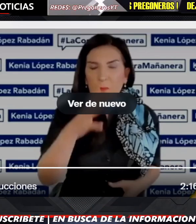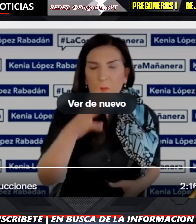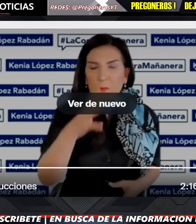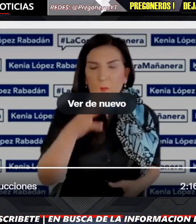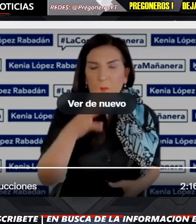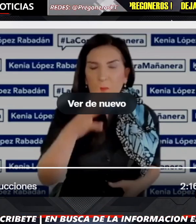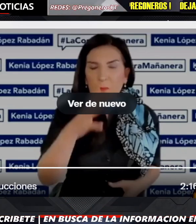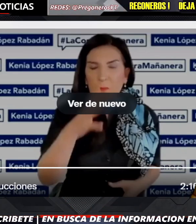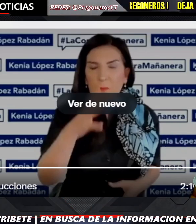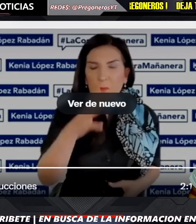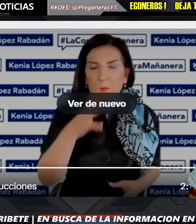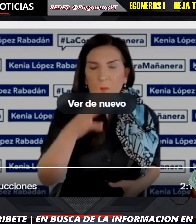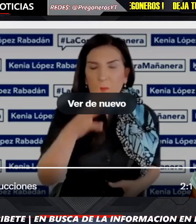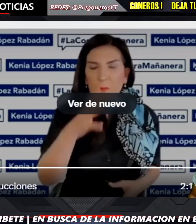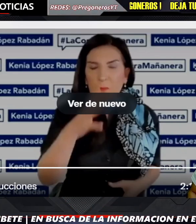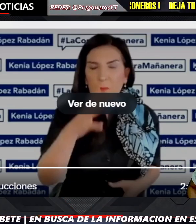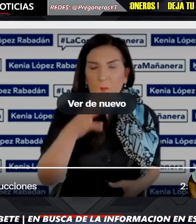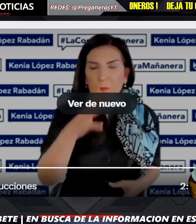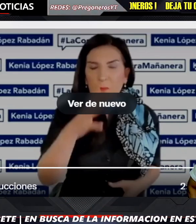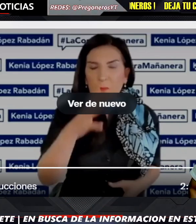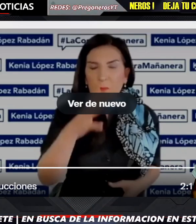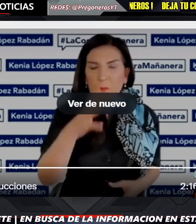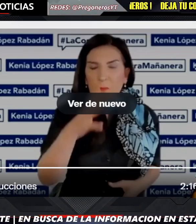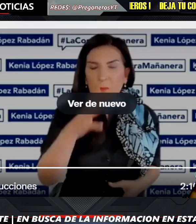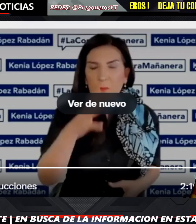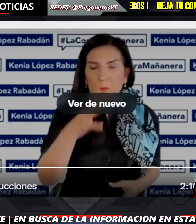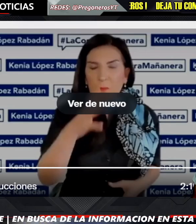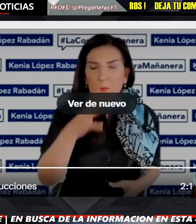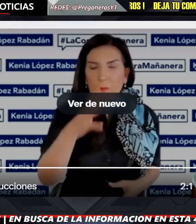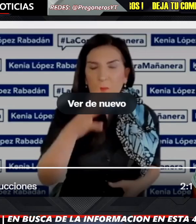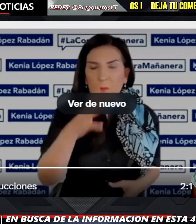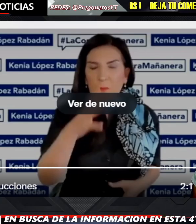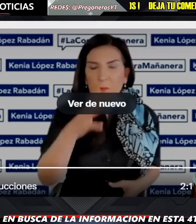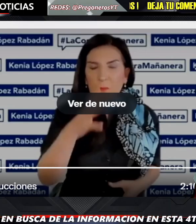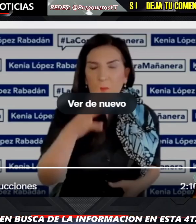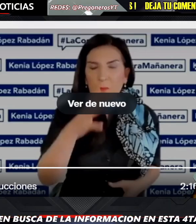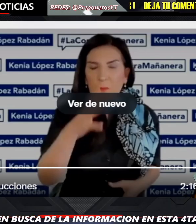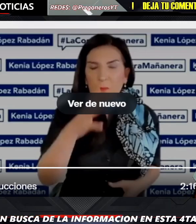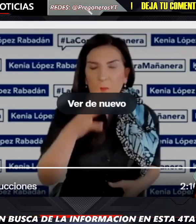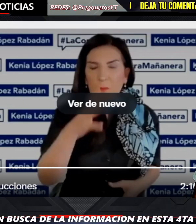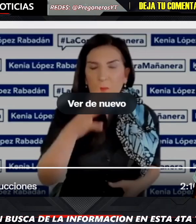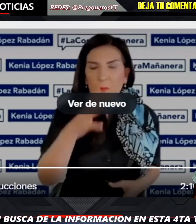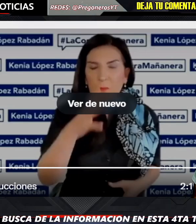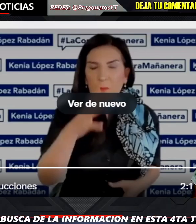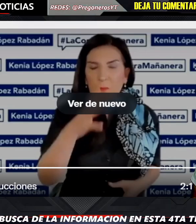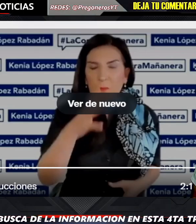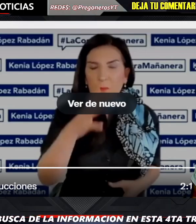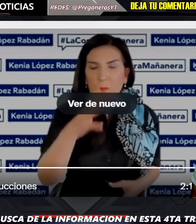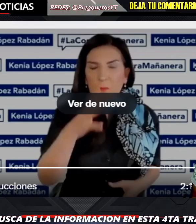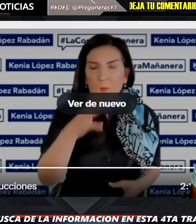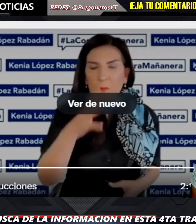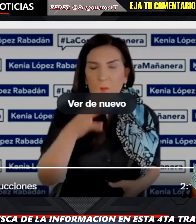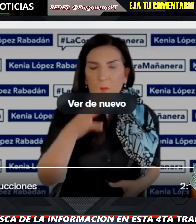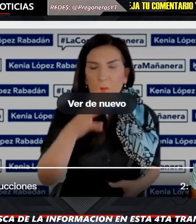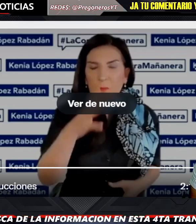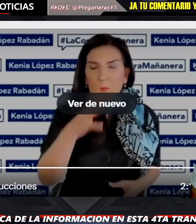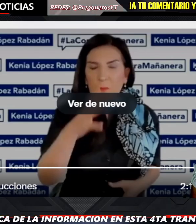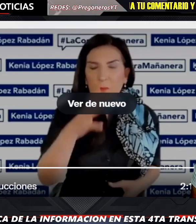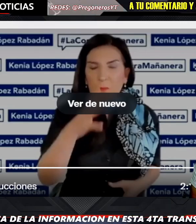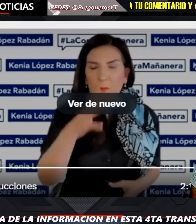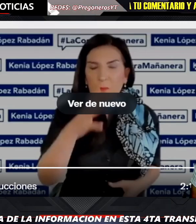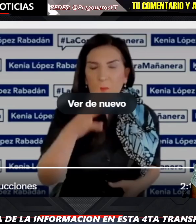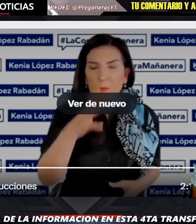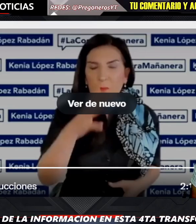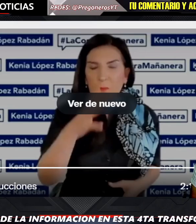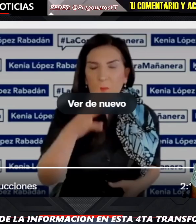digo, ya me iba a ir, pero iba a decir, por eso es muy importante las consultas. Buscar una manera de que se haga más barata